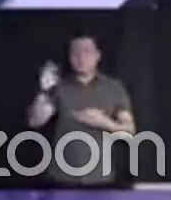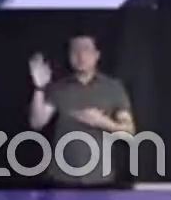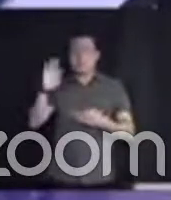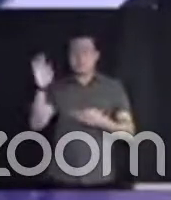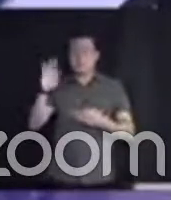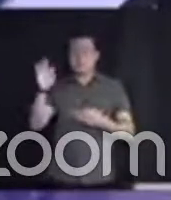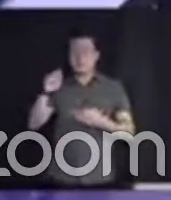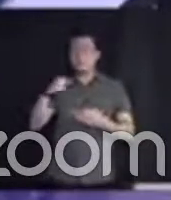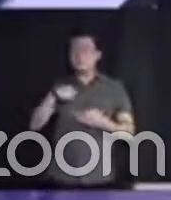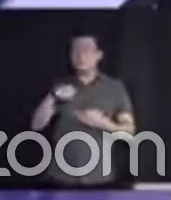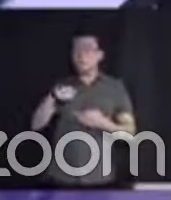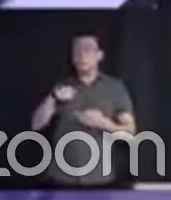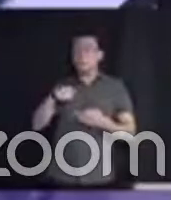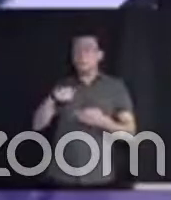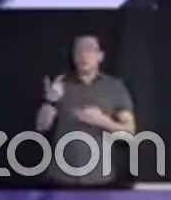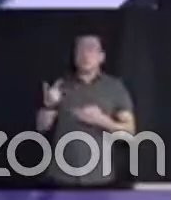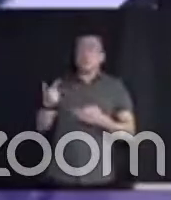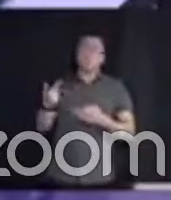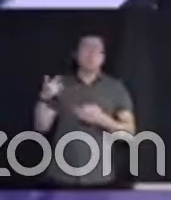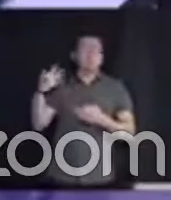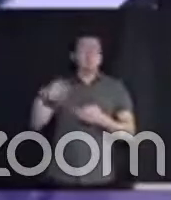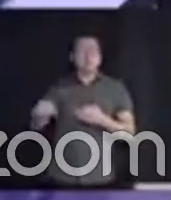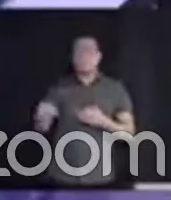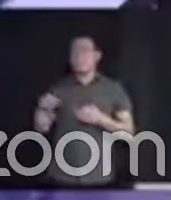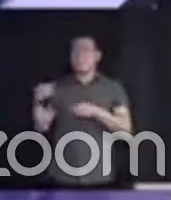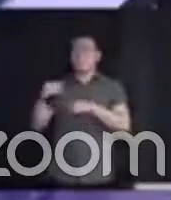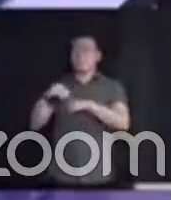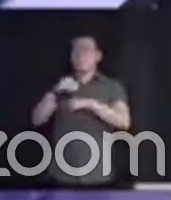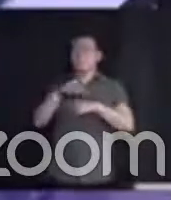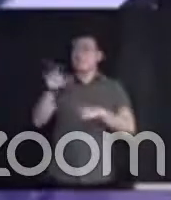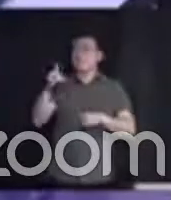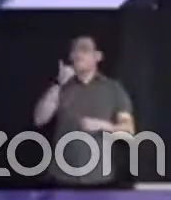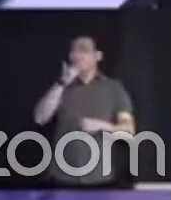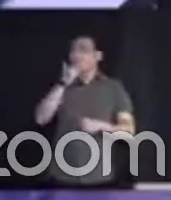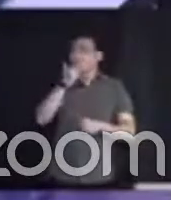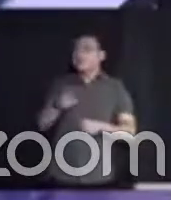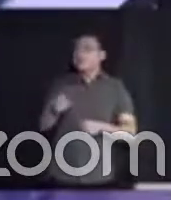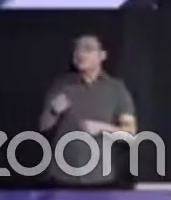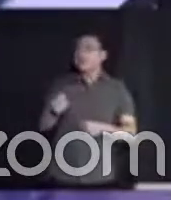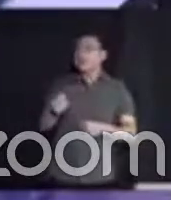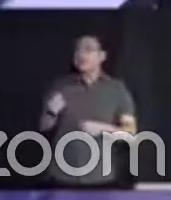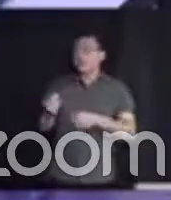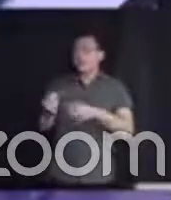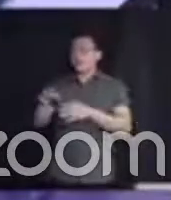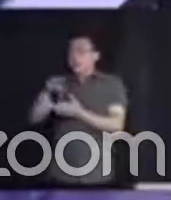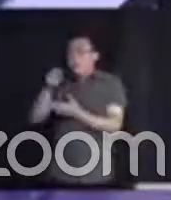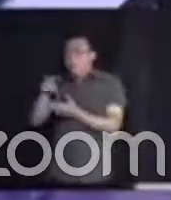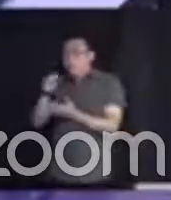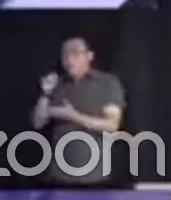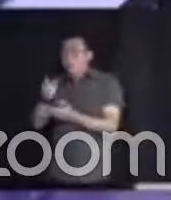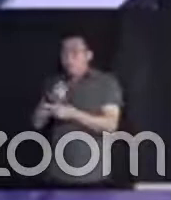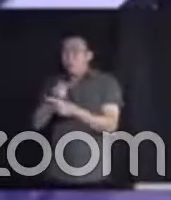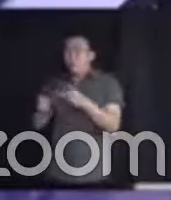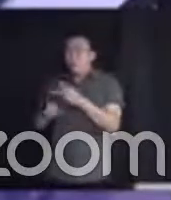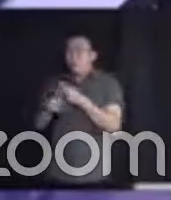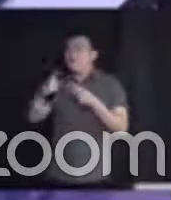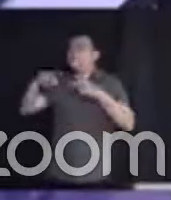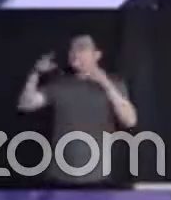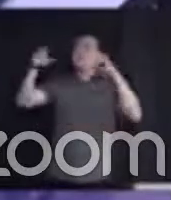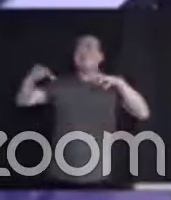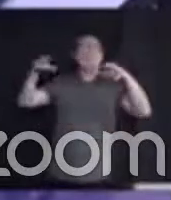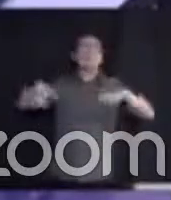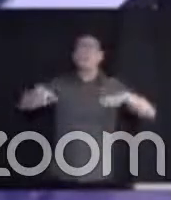si me escucharan, si les pongo a contar todas las excusas que me dan. El perro se comió mi producto. Llovió